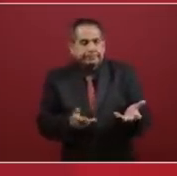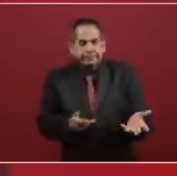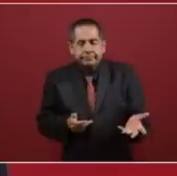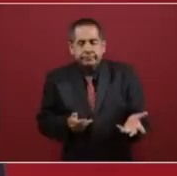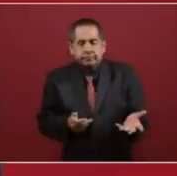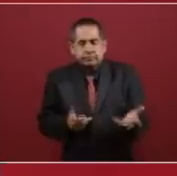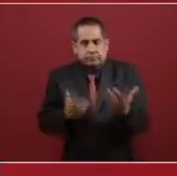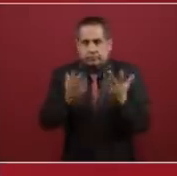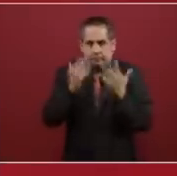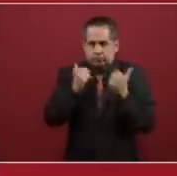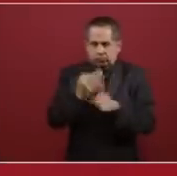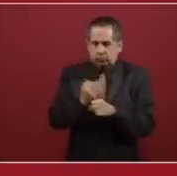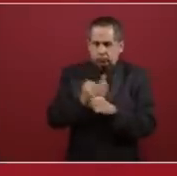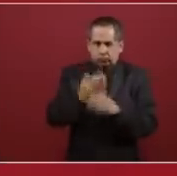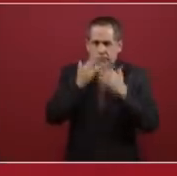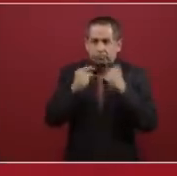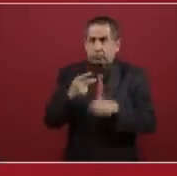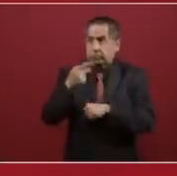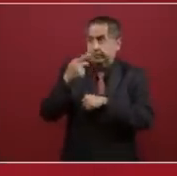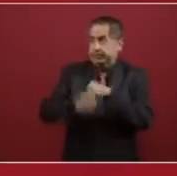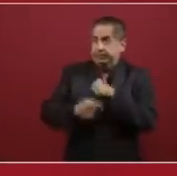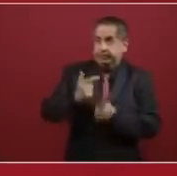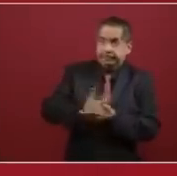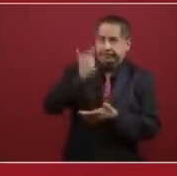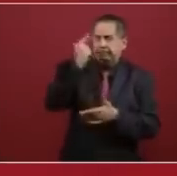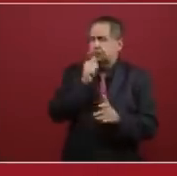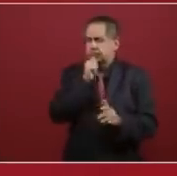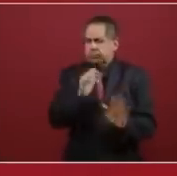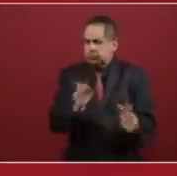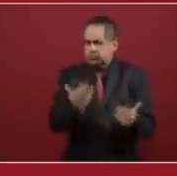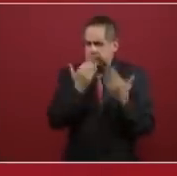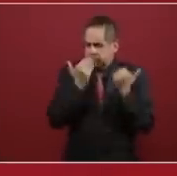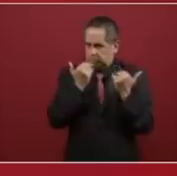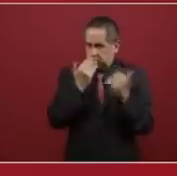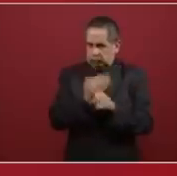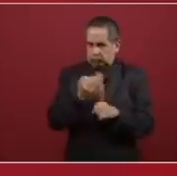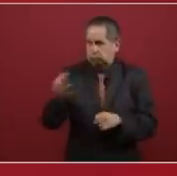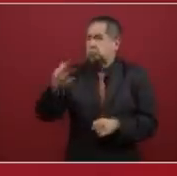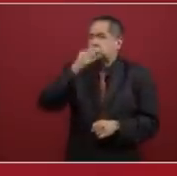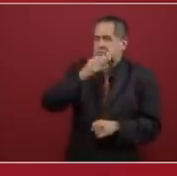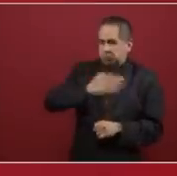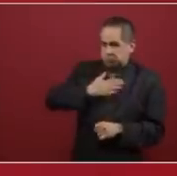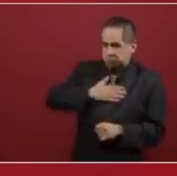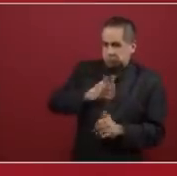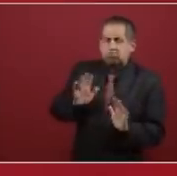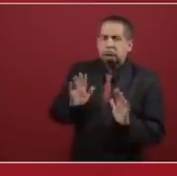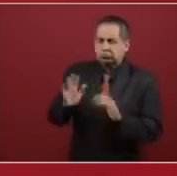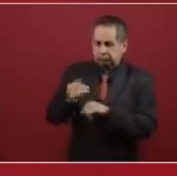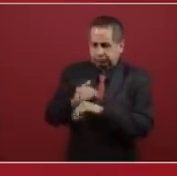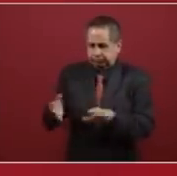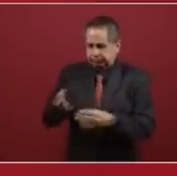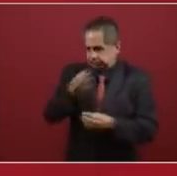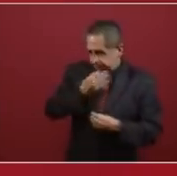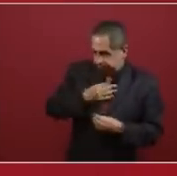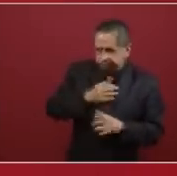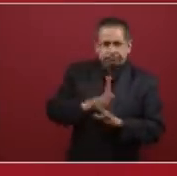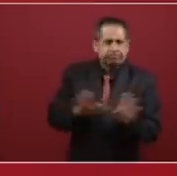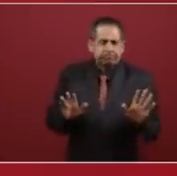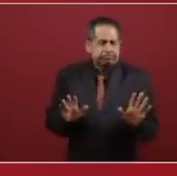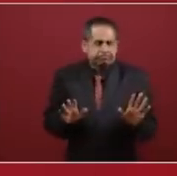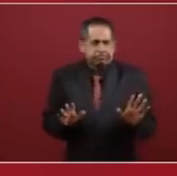No hay riesgo mayor. Eso es lo que nos están informando. Es